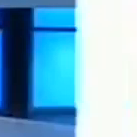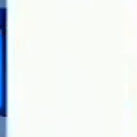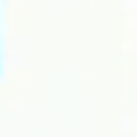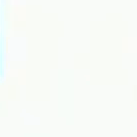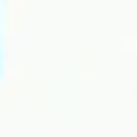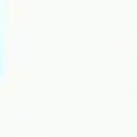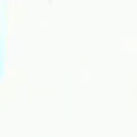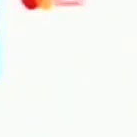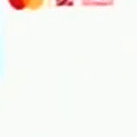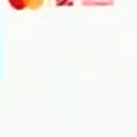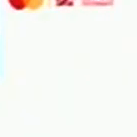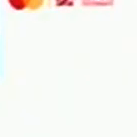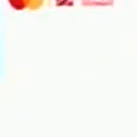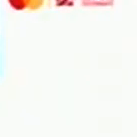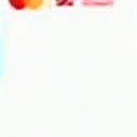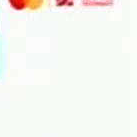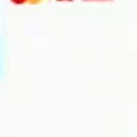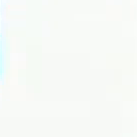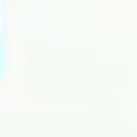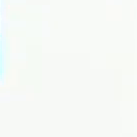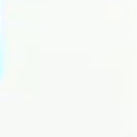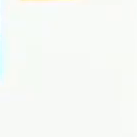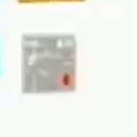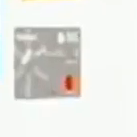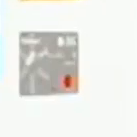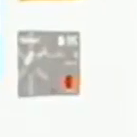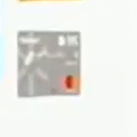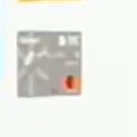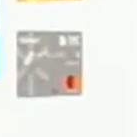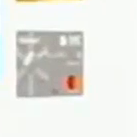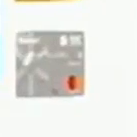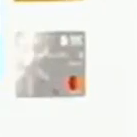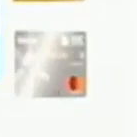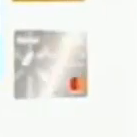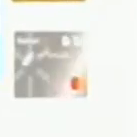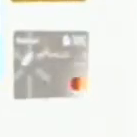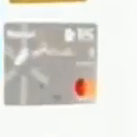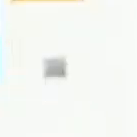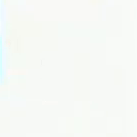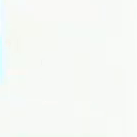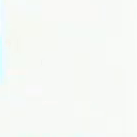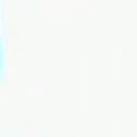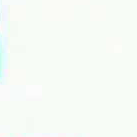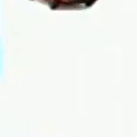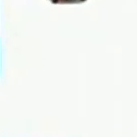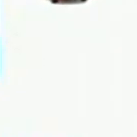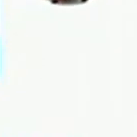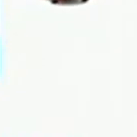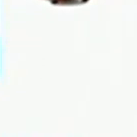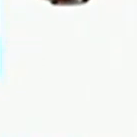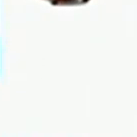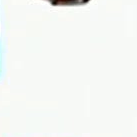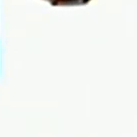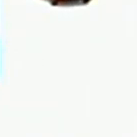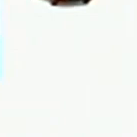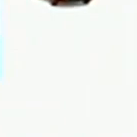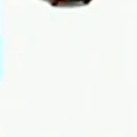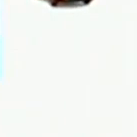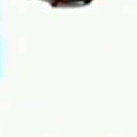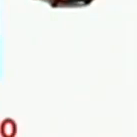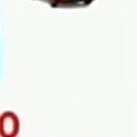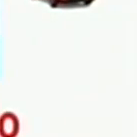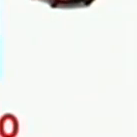Y llegaron los premios Sobre Ruedas. Paga con tus tarjetas Walmart, Mastercard, Deba Credomatic y todas sus compras